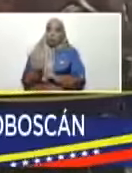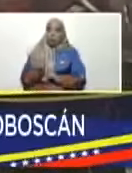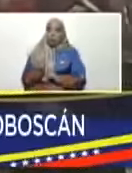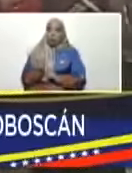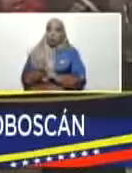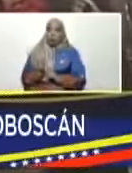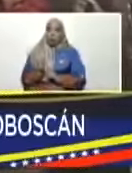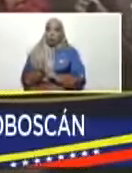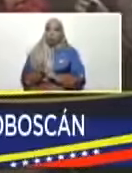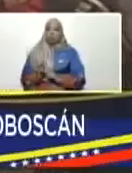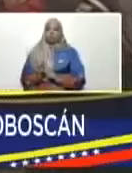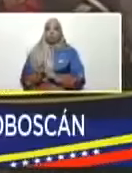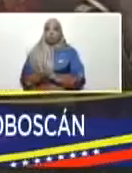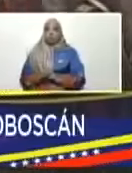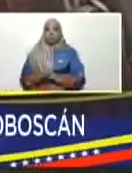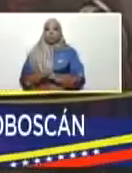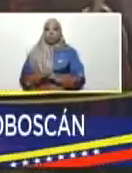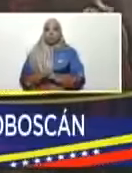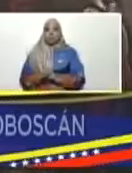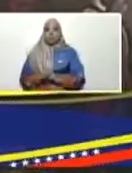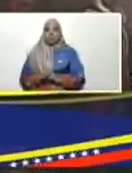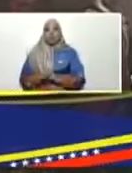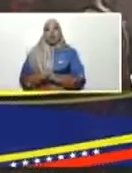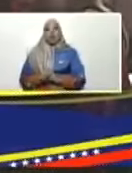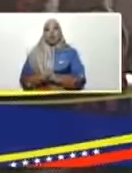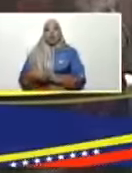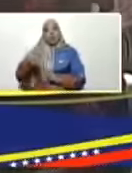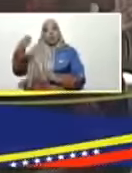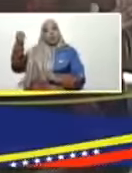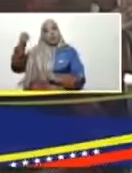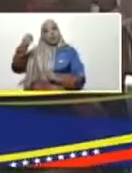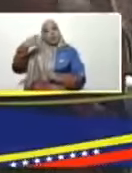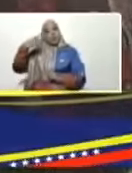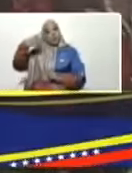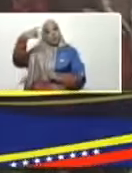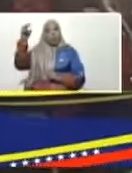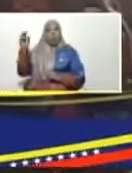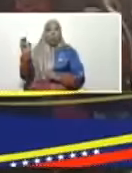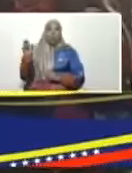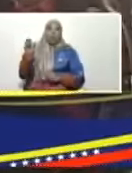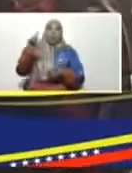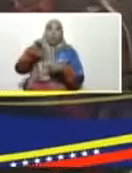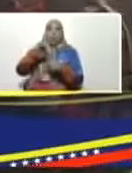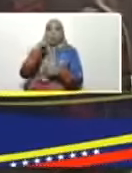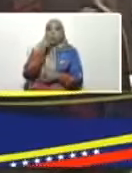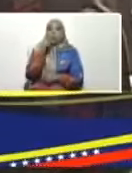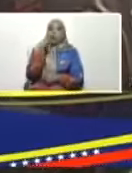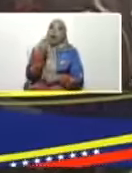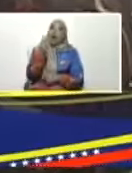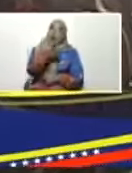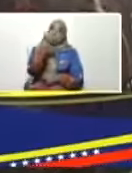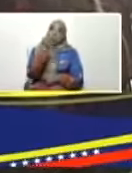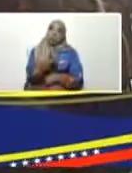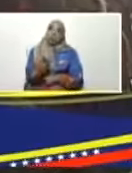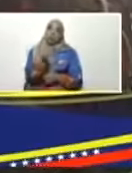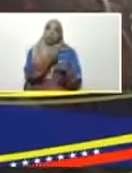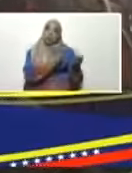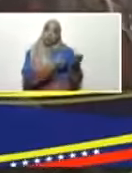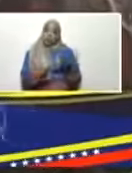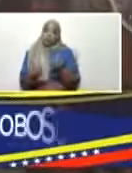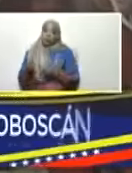señor presidente, la ciudad del Sol Amado, aunque ya no está, lo recibe con mucho respeto,